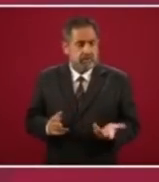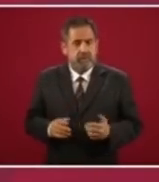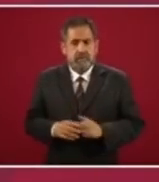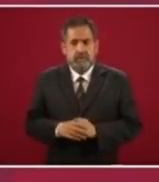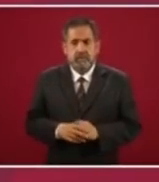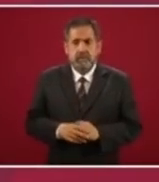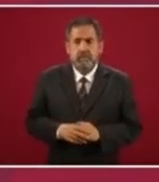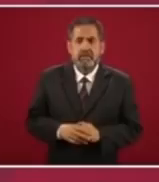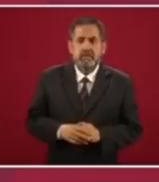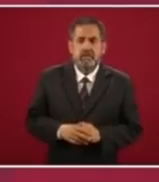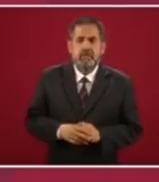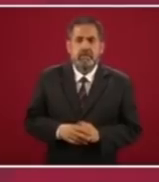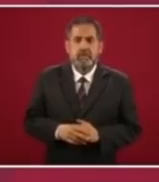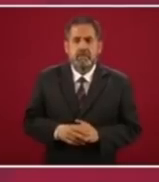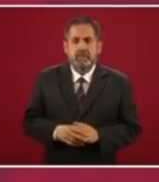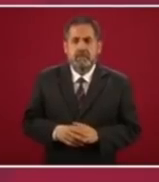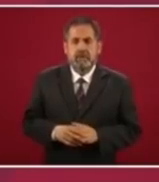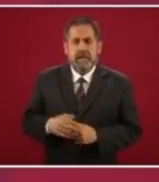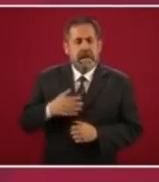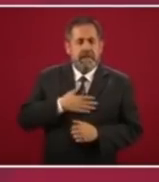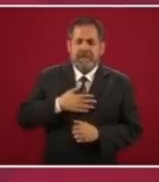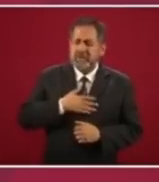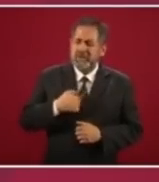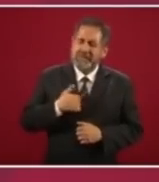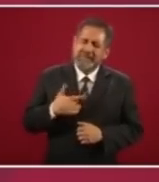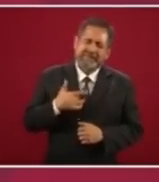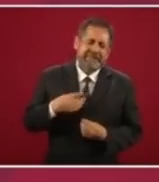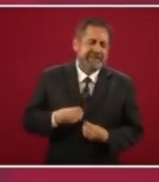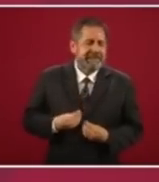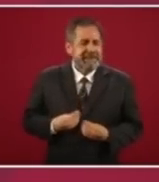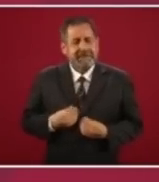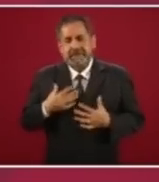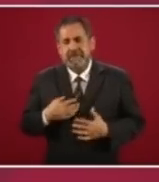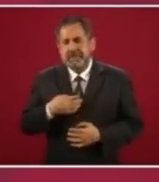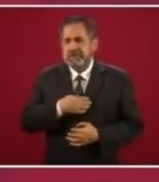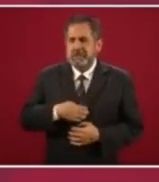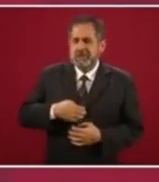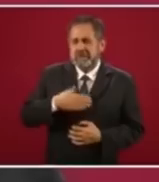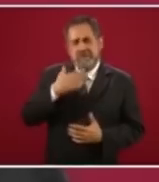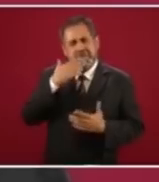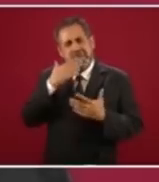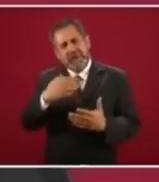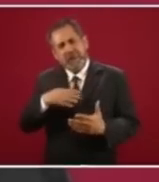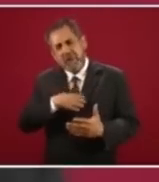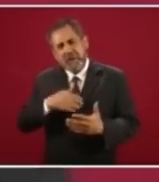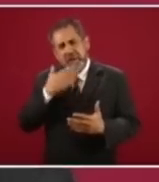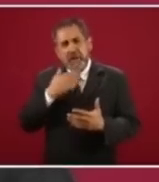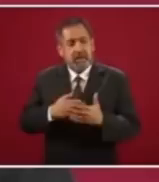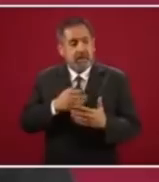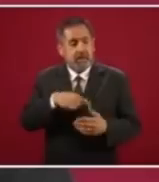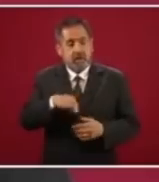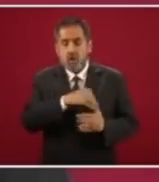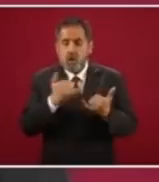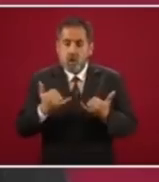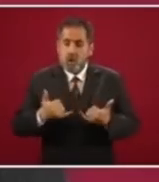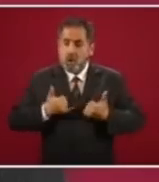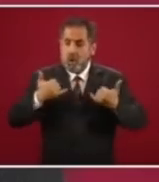cosas. A mí me llena de satisfacción que los jóvenes